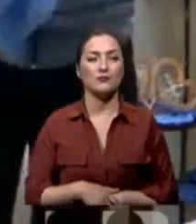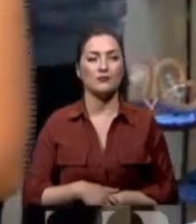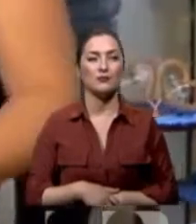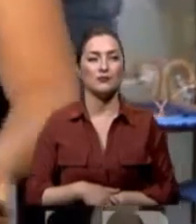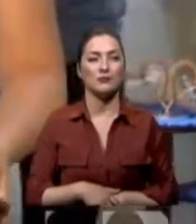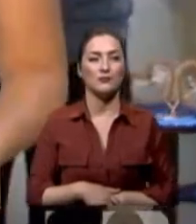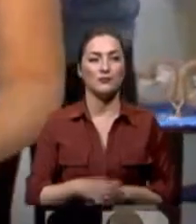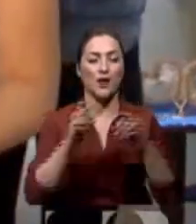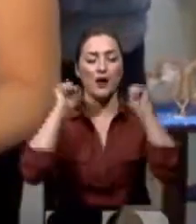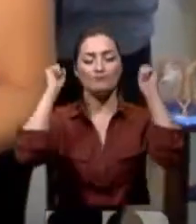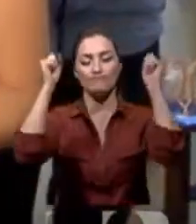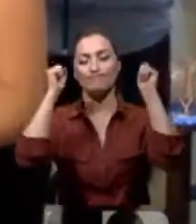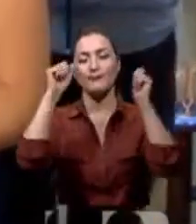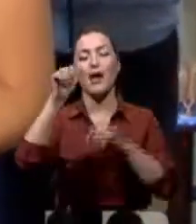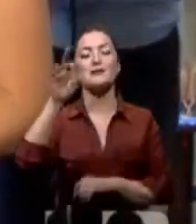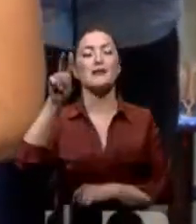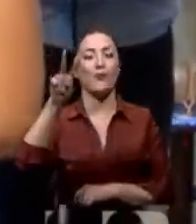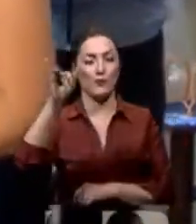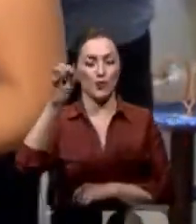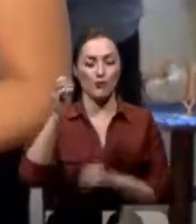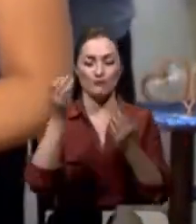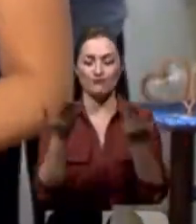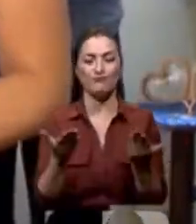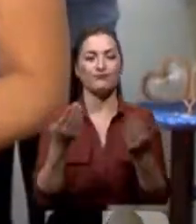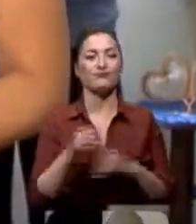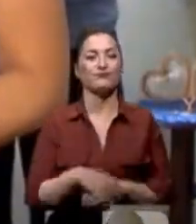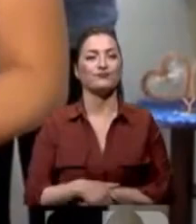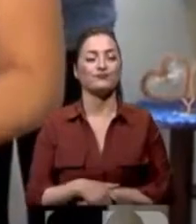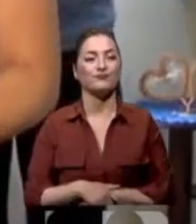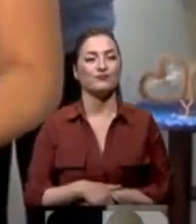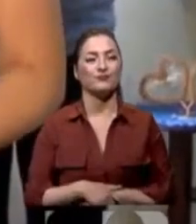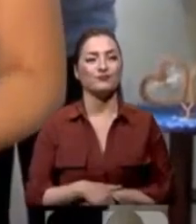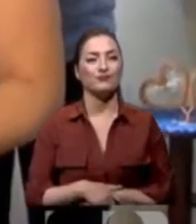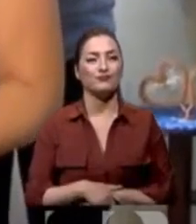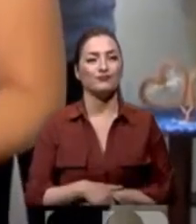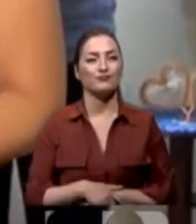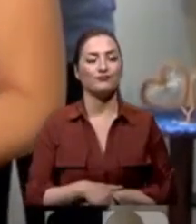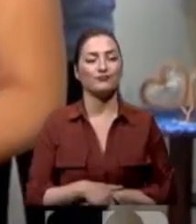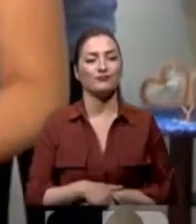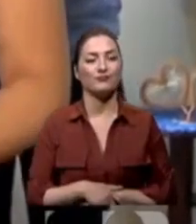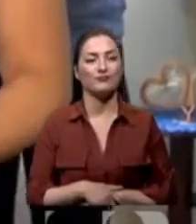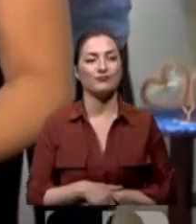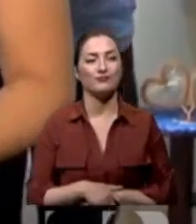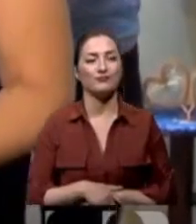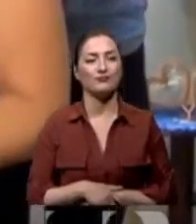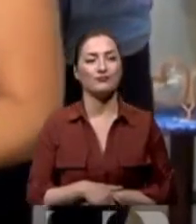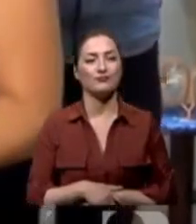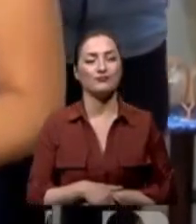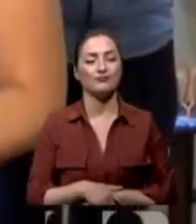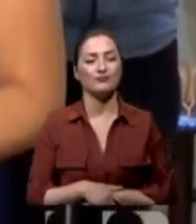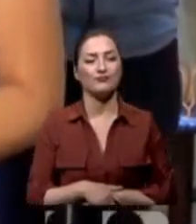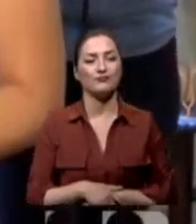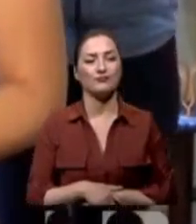ve, se siente, Atavío está presente. Se ve, se siente, Atavío está presente. Se